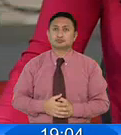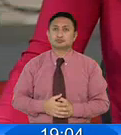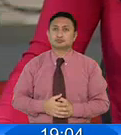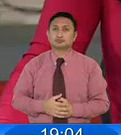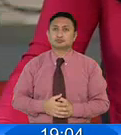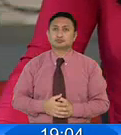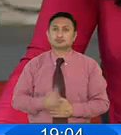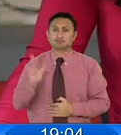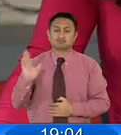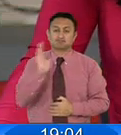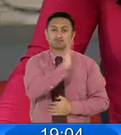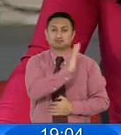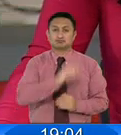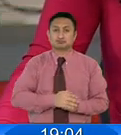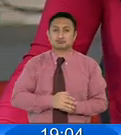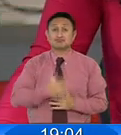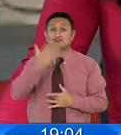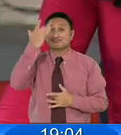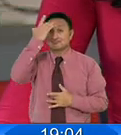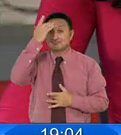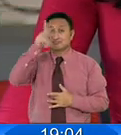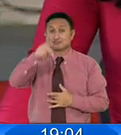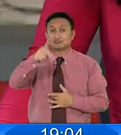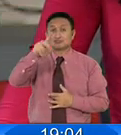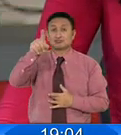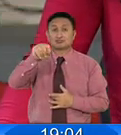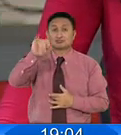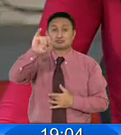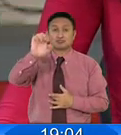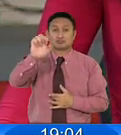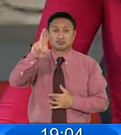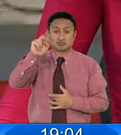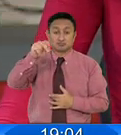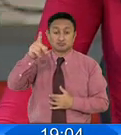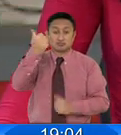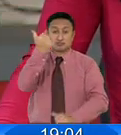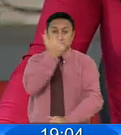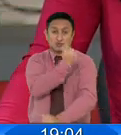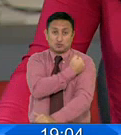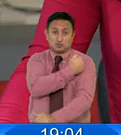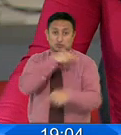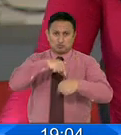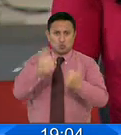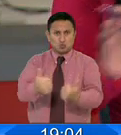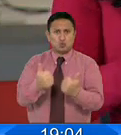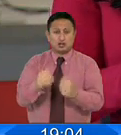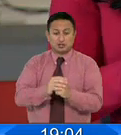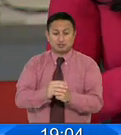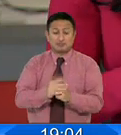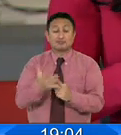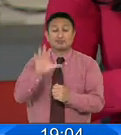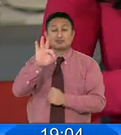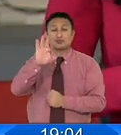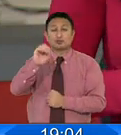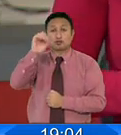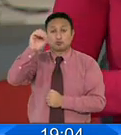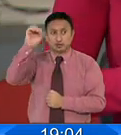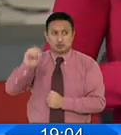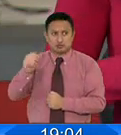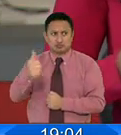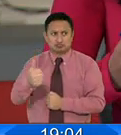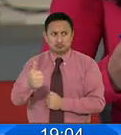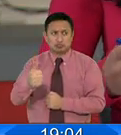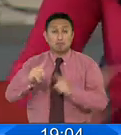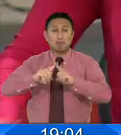Cambiamos de tema, la farmacéutica Pfizer anunció que su vacuna contra el coronavirus es eficaz en más de un 90%. Sin